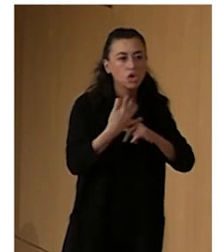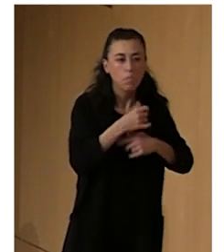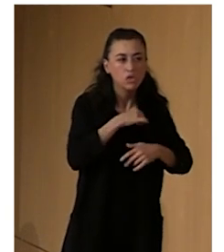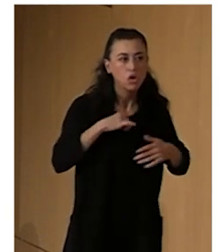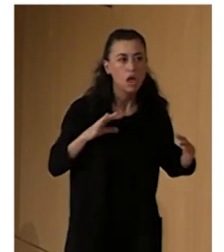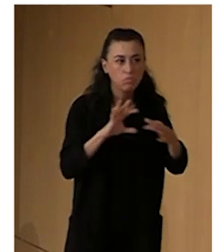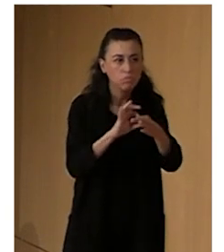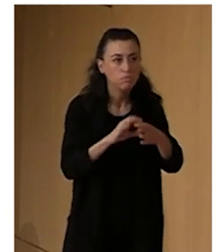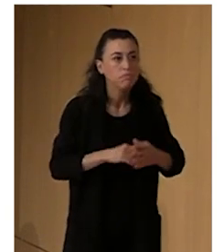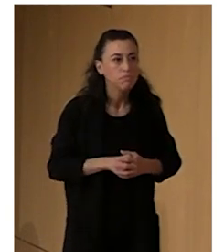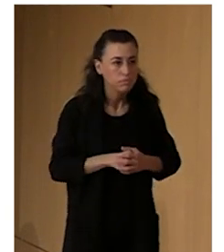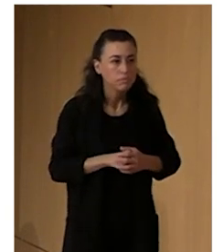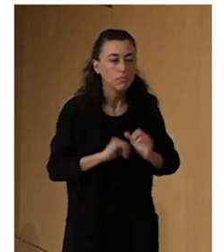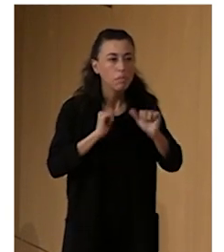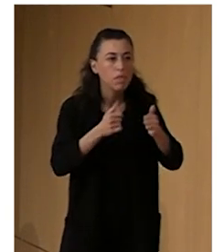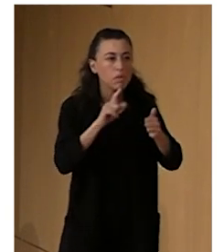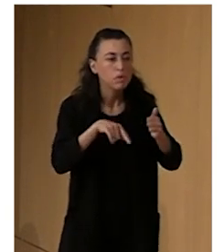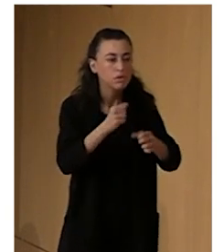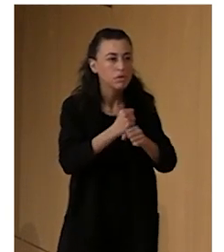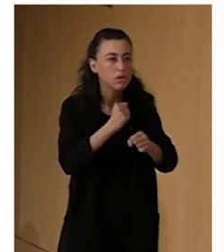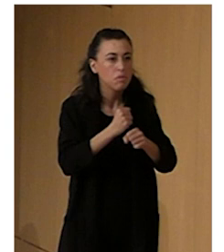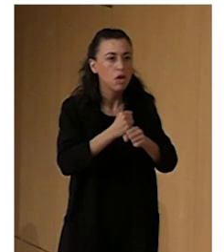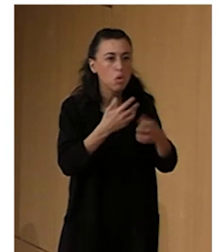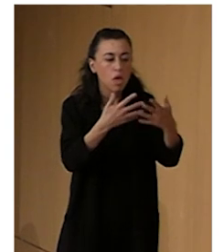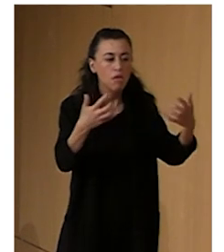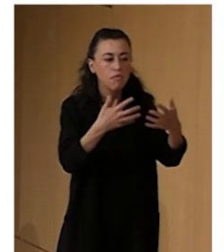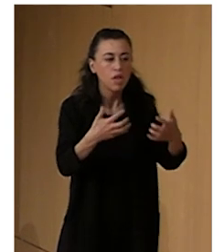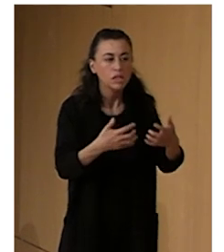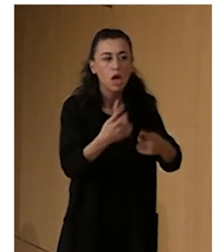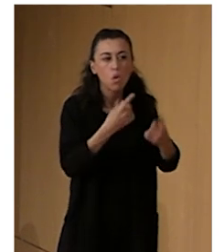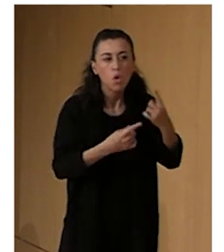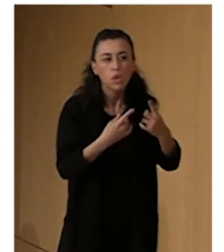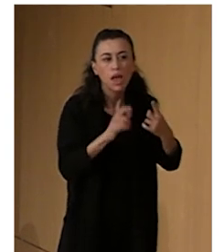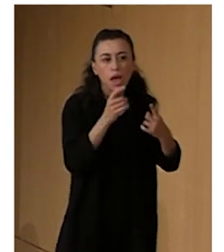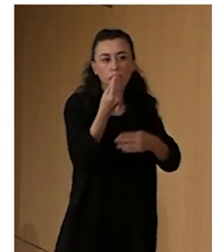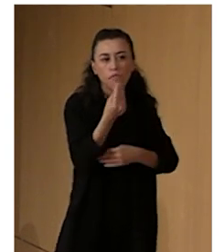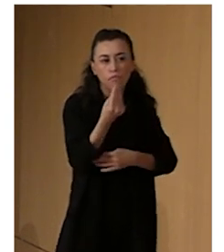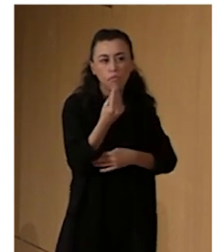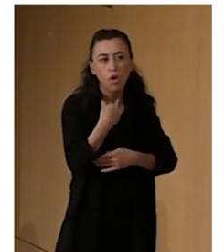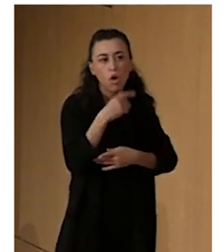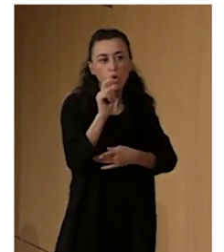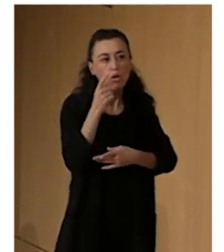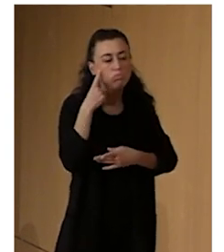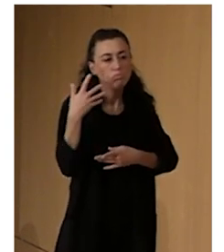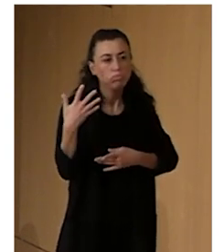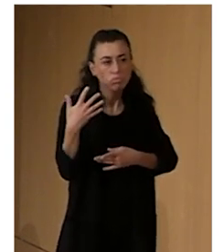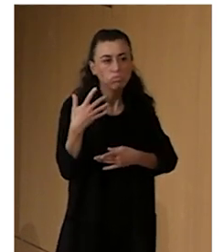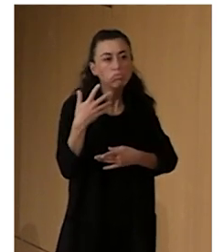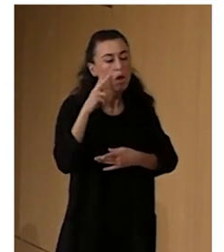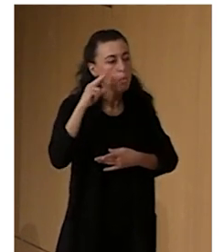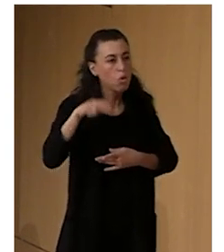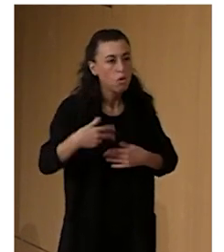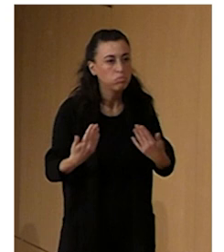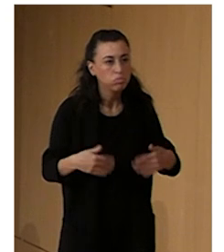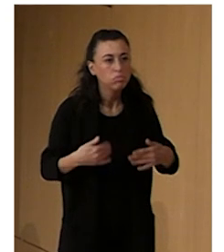personales comenzamos trabajando con algunas eh frases de personajes no o de figuras muy reconocidas que inciden